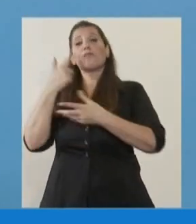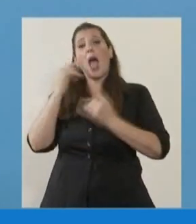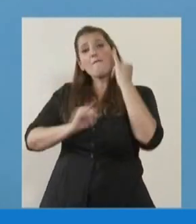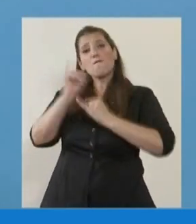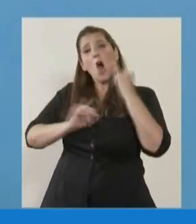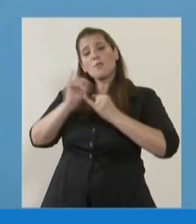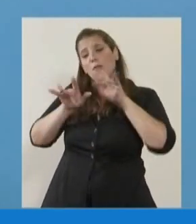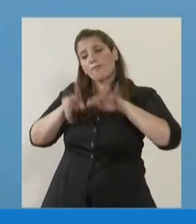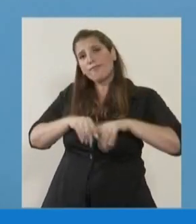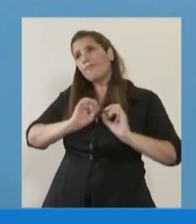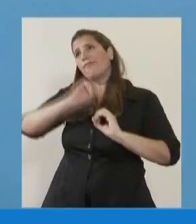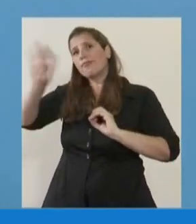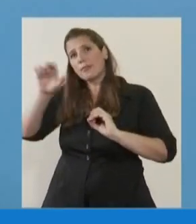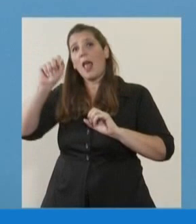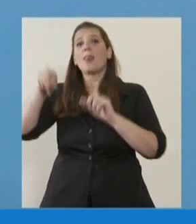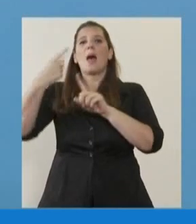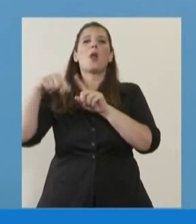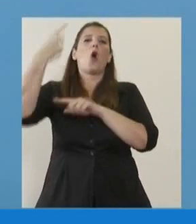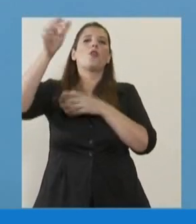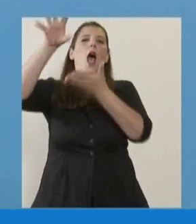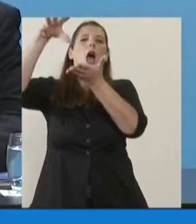y eventualmente a la Oficina Anticorrupción.